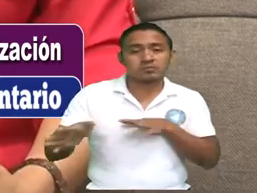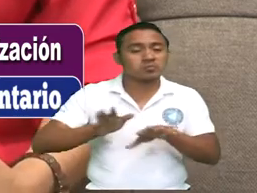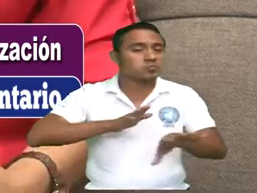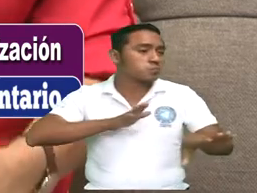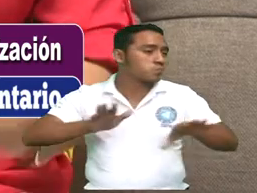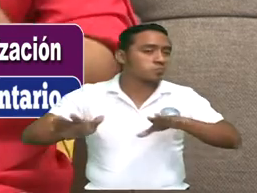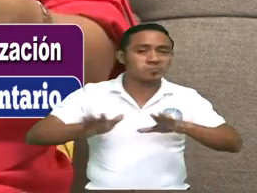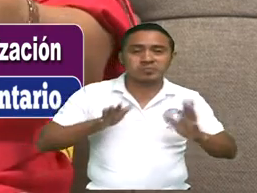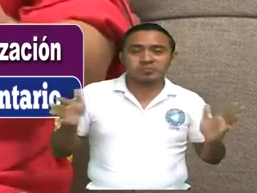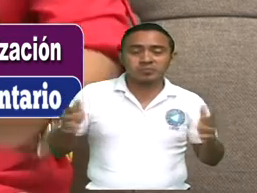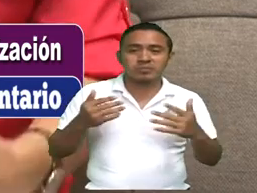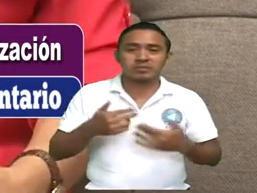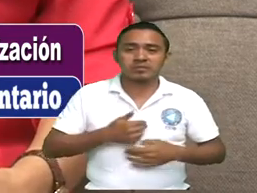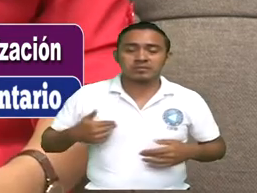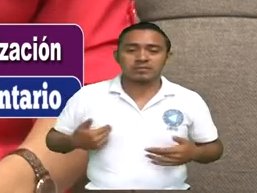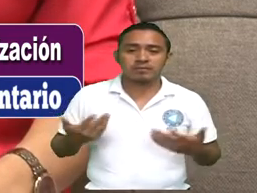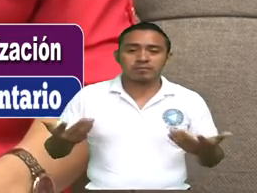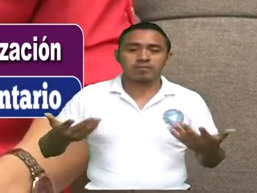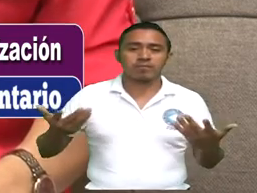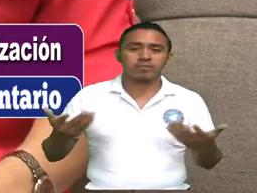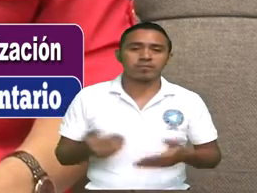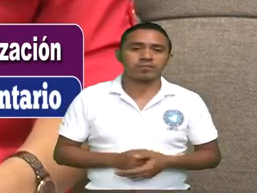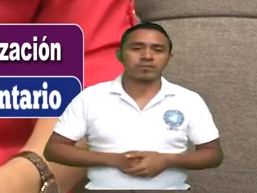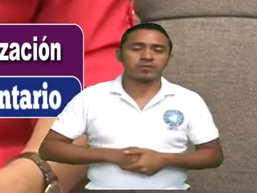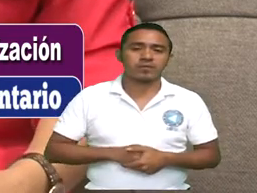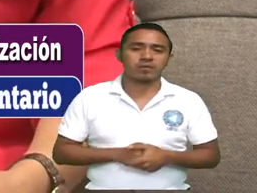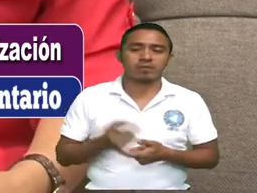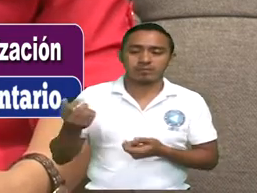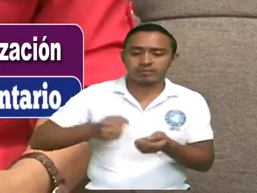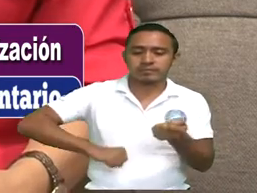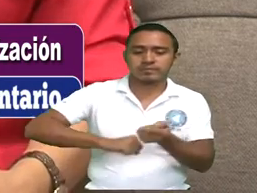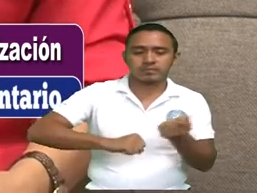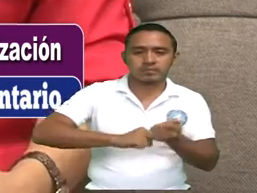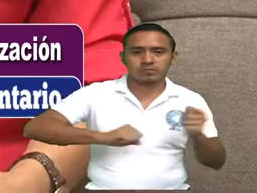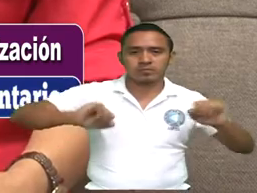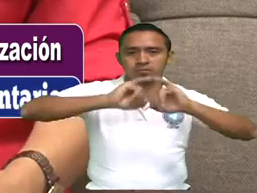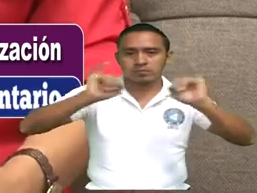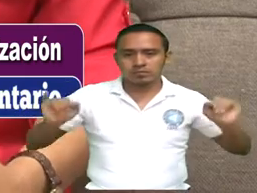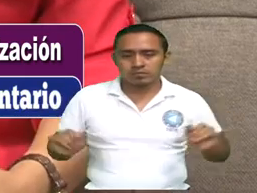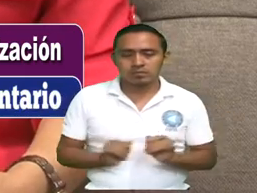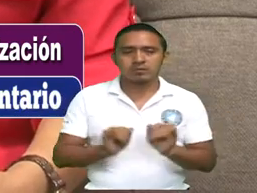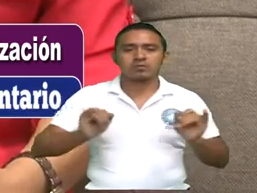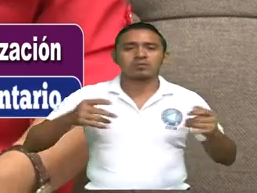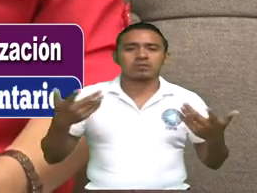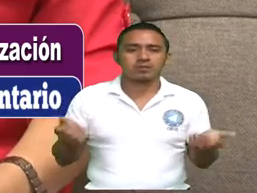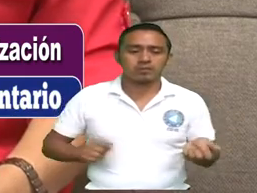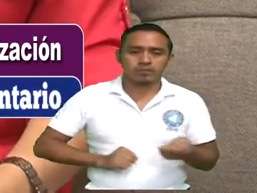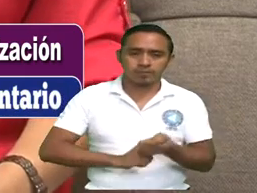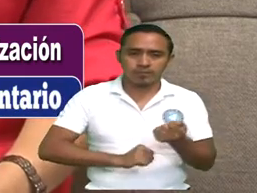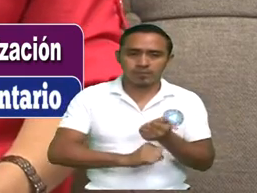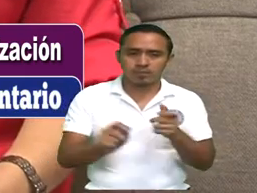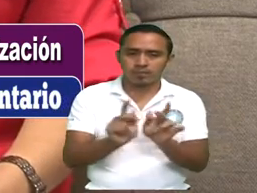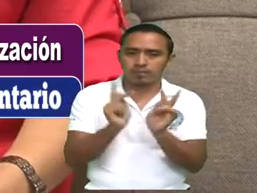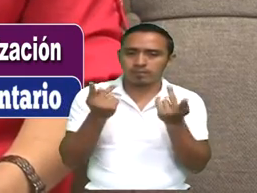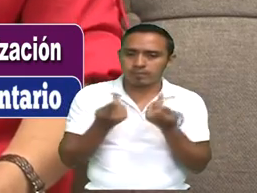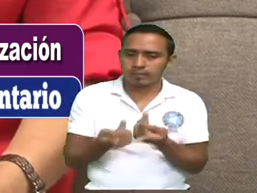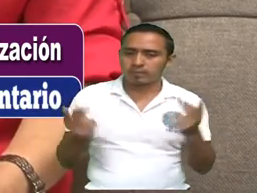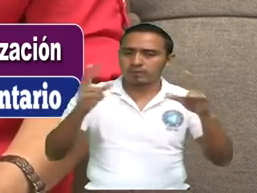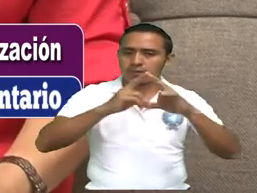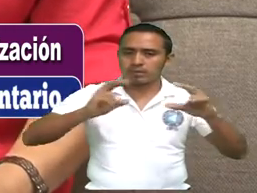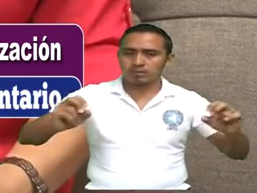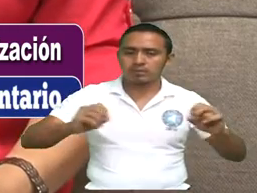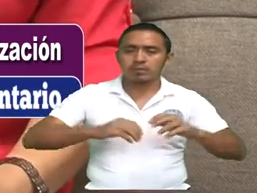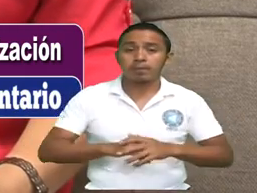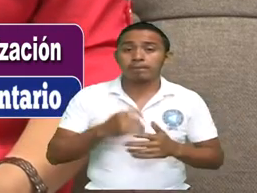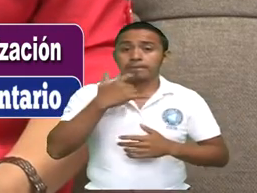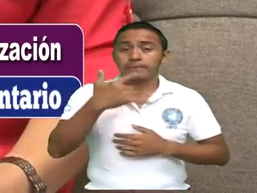podido sacar adelante sino con el apoyo internacional y el apoyo de todo el pueblo nicaragüense, porque